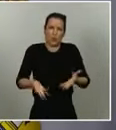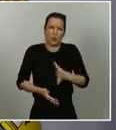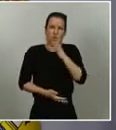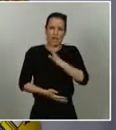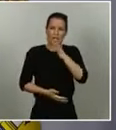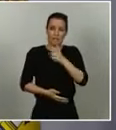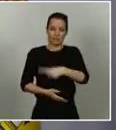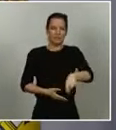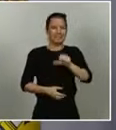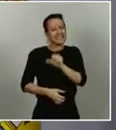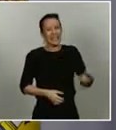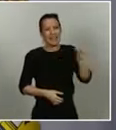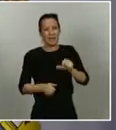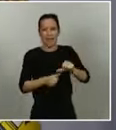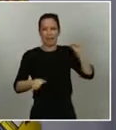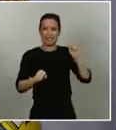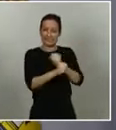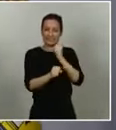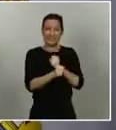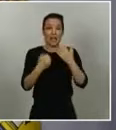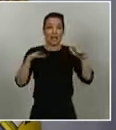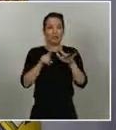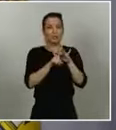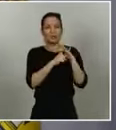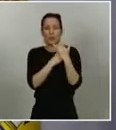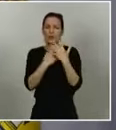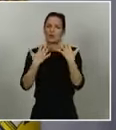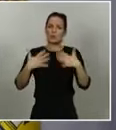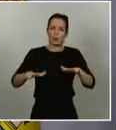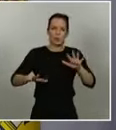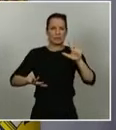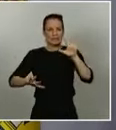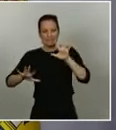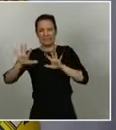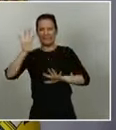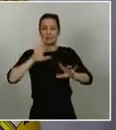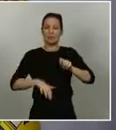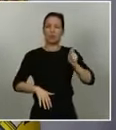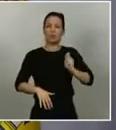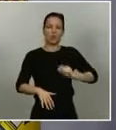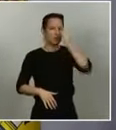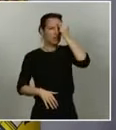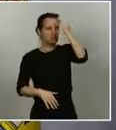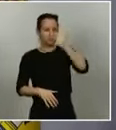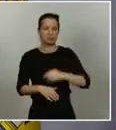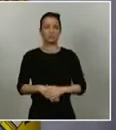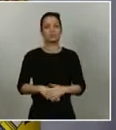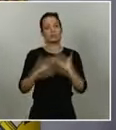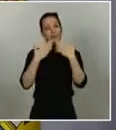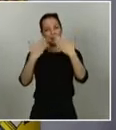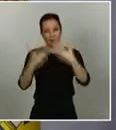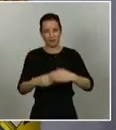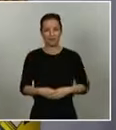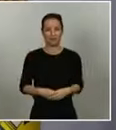trabajando en circunstancias muy, muy complicadas y con la máxima profesionalidad. Nuevamente, gracias.